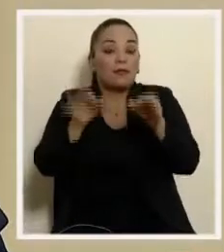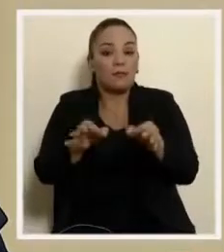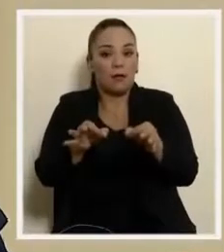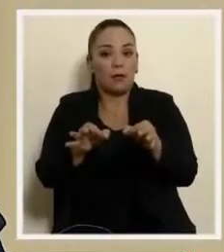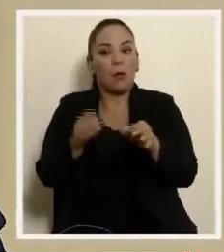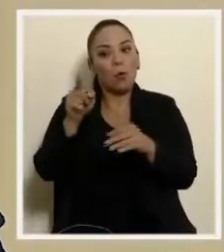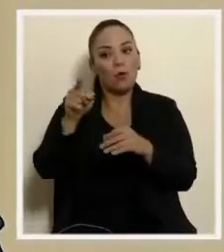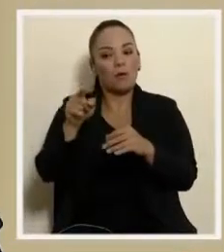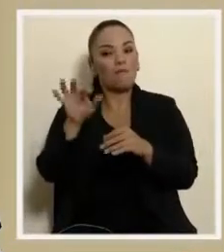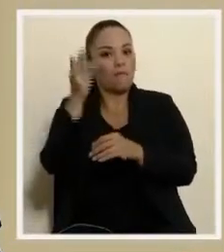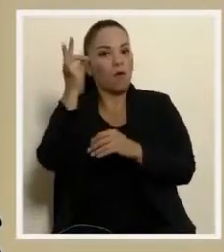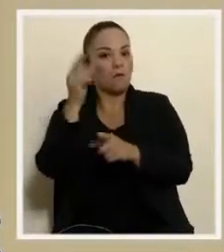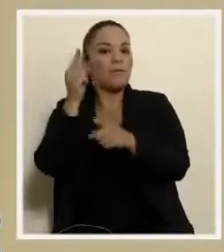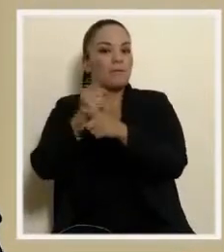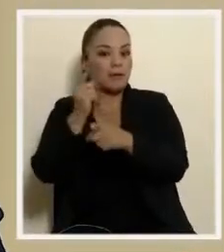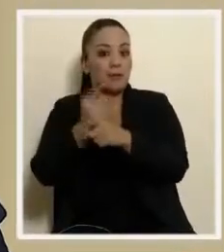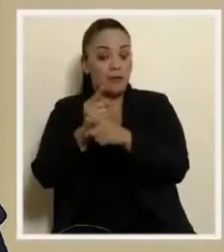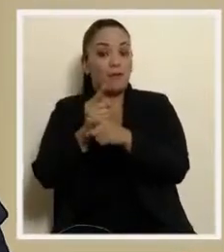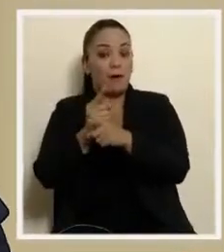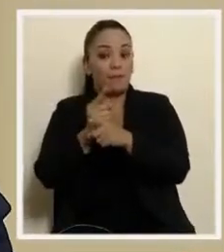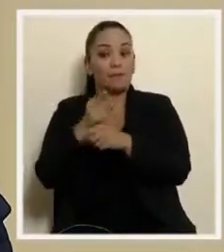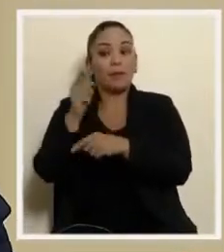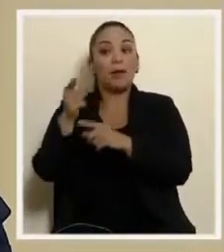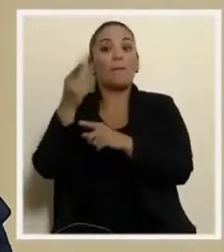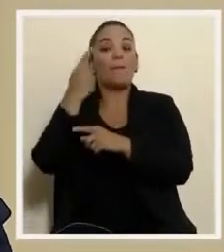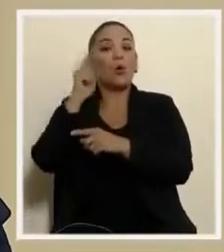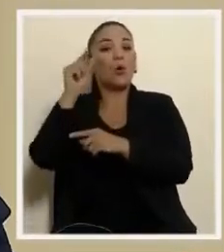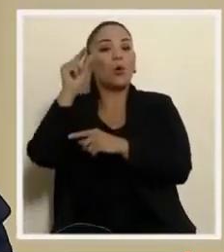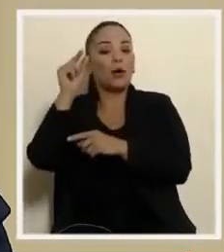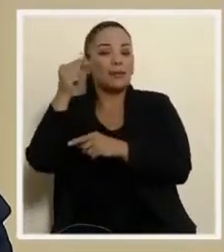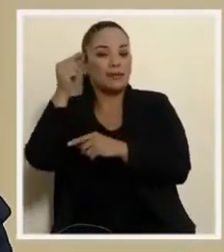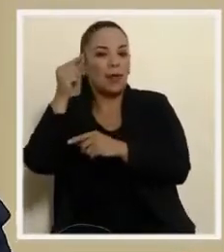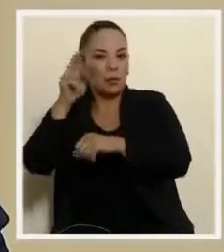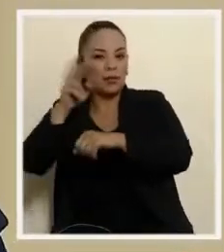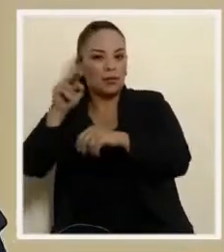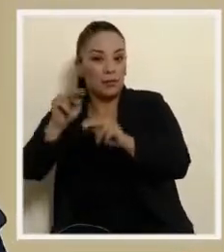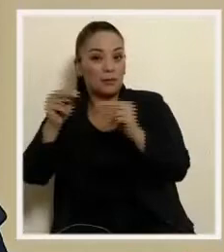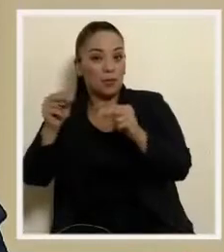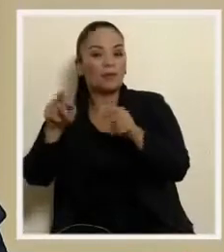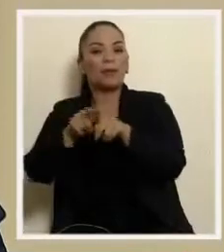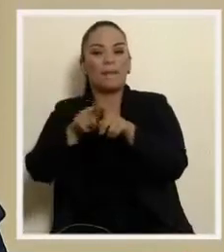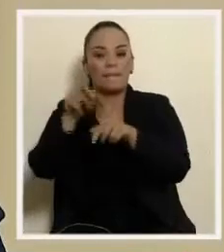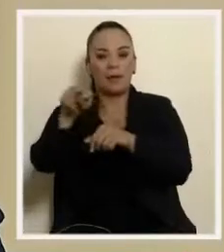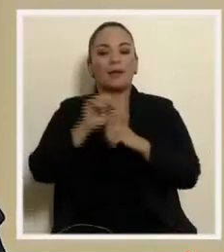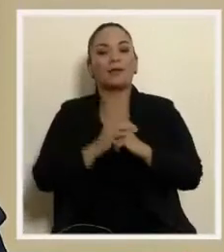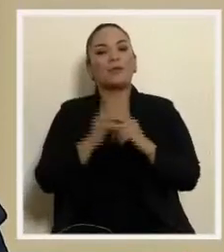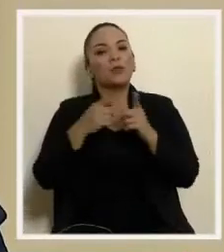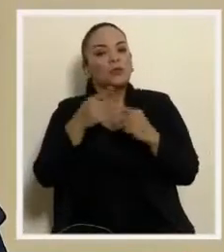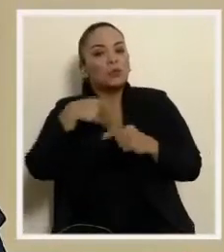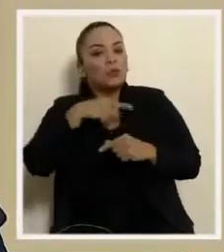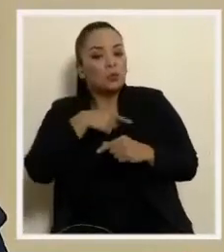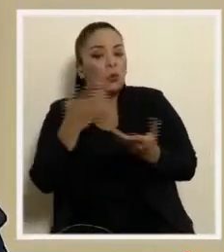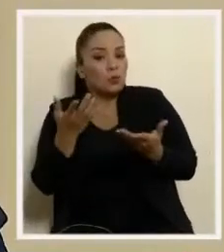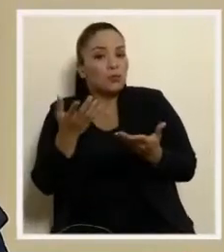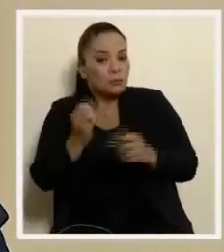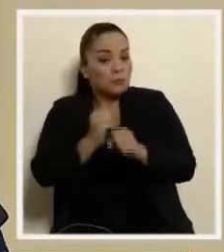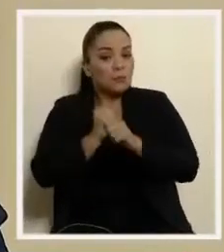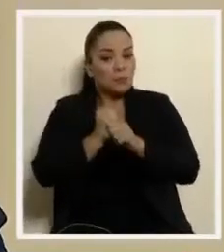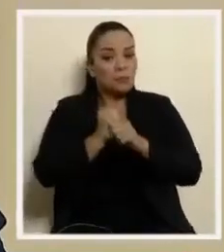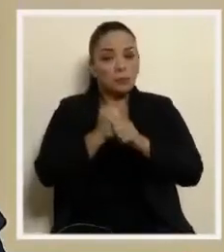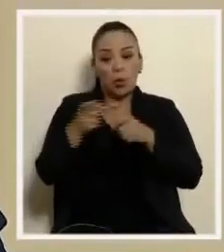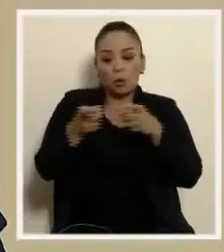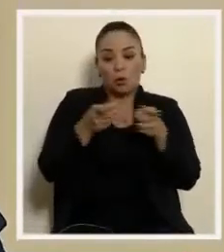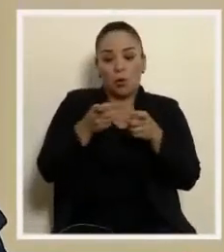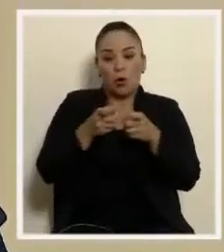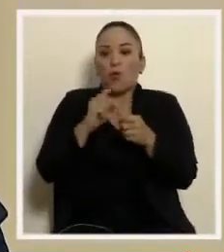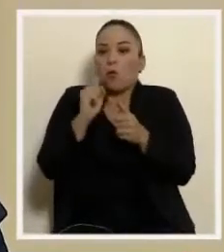una medida efectiva por el Estado de la Nación y por eso hemos apostado a controlarla en una primera etapa